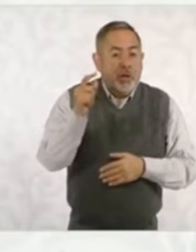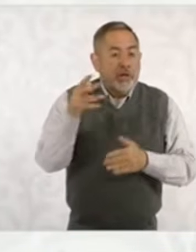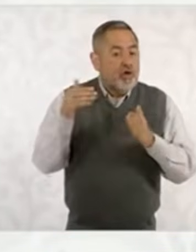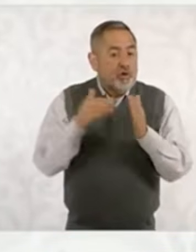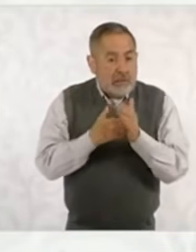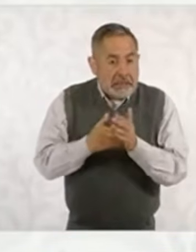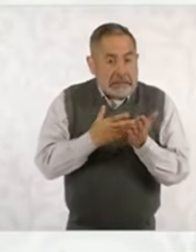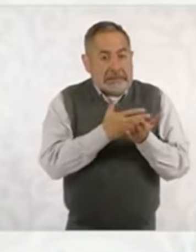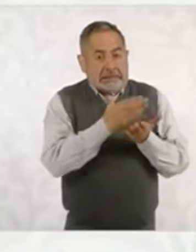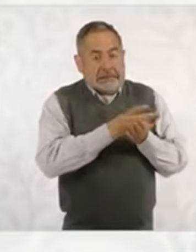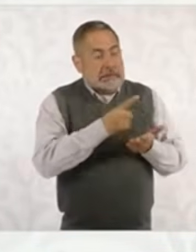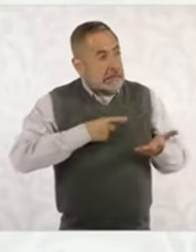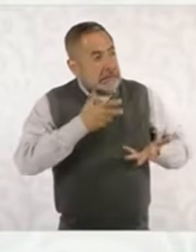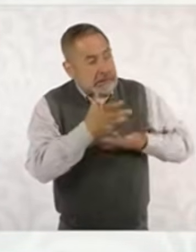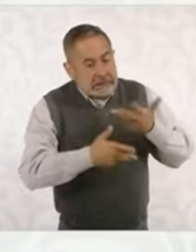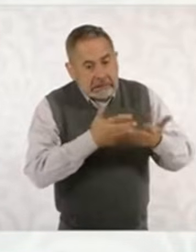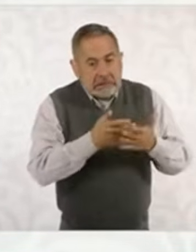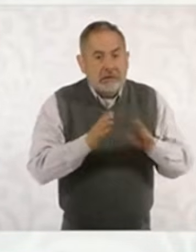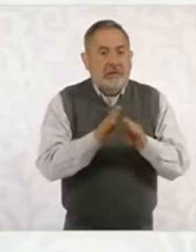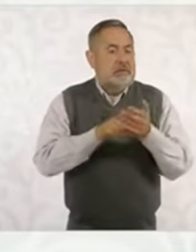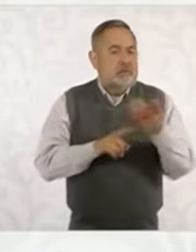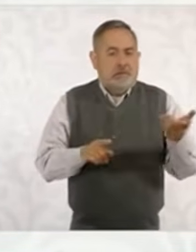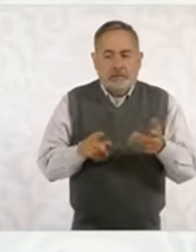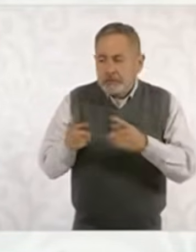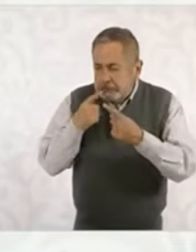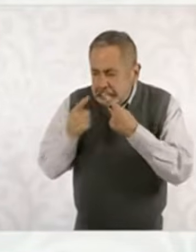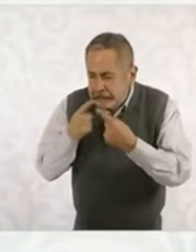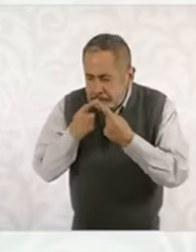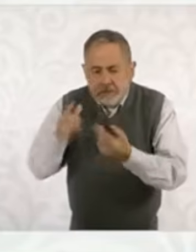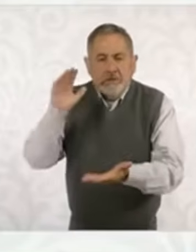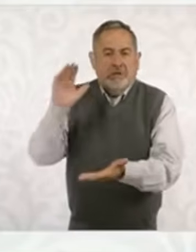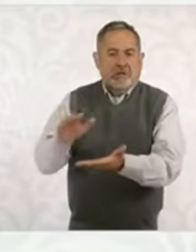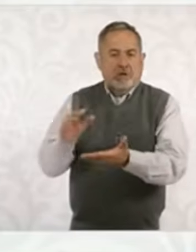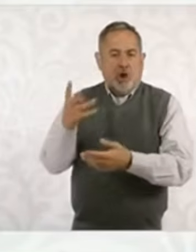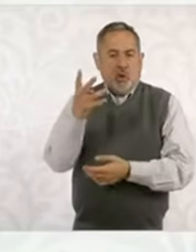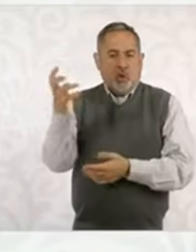1.122.000 pesos y hubo una reducción de saldo de